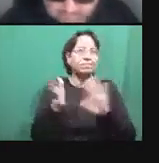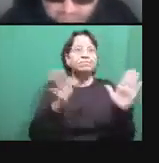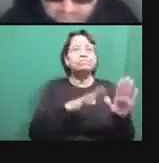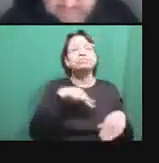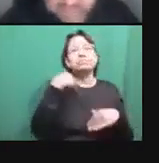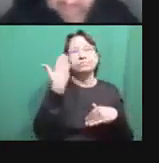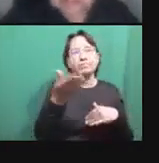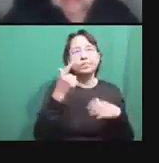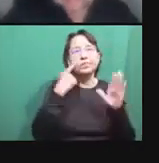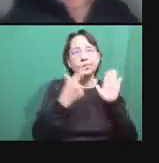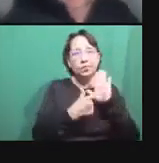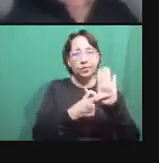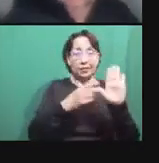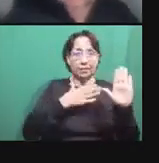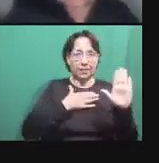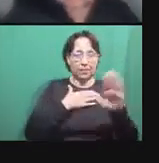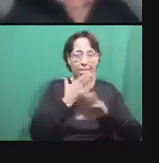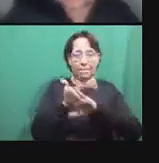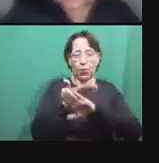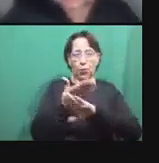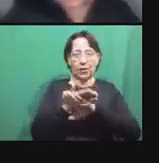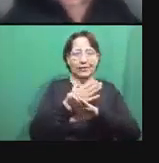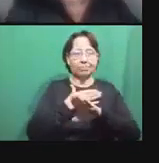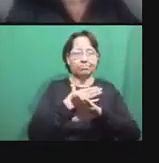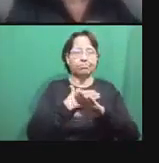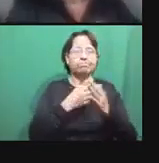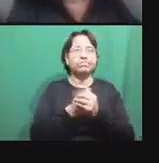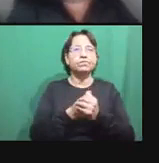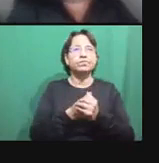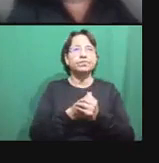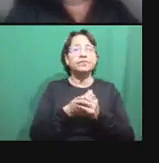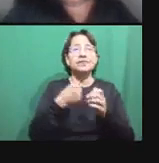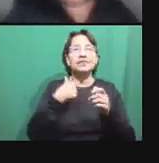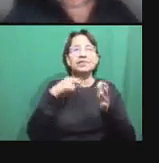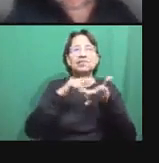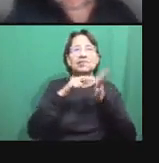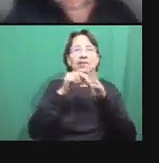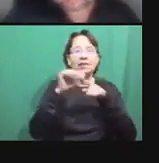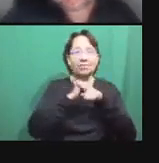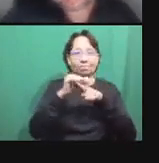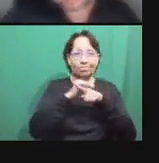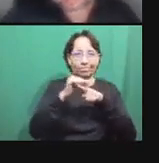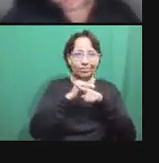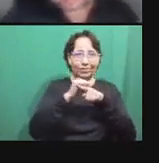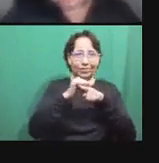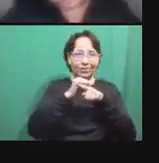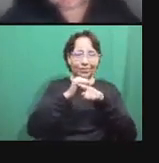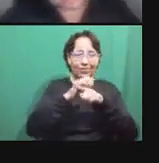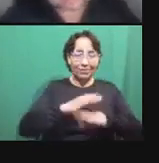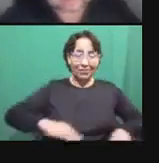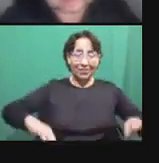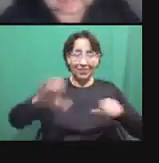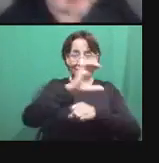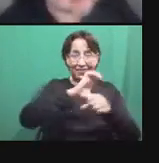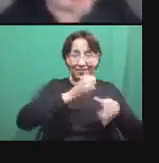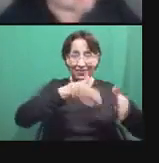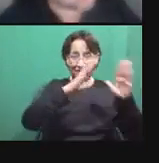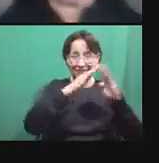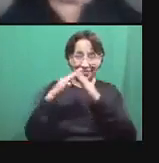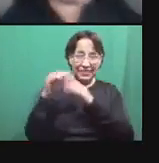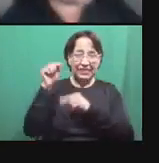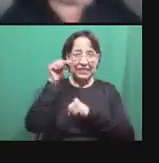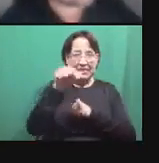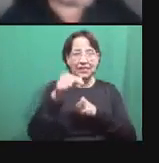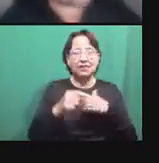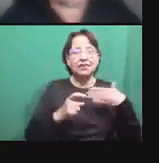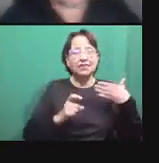de mi propuesta. Esto que yo llamo prácticas gráficas en el paisaje urbano, que esa definición de graffiti siempre va a ser